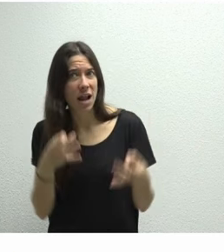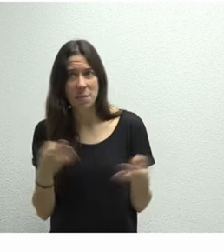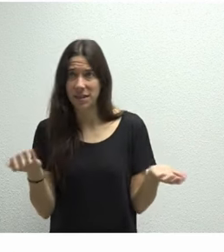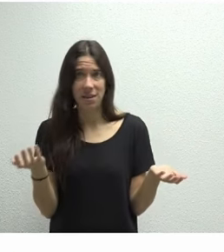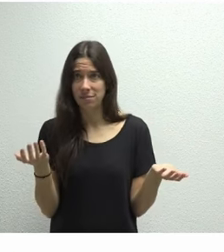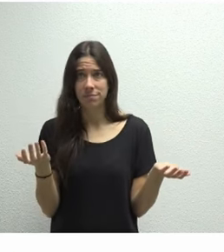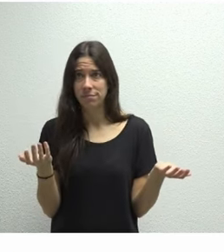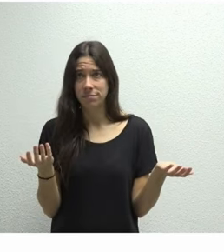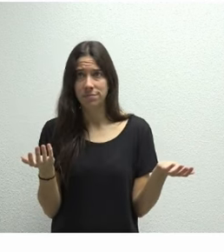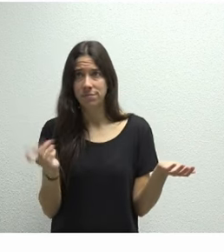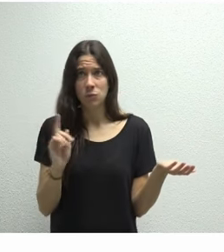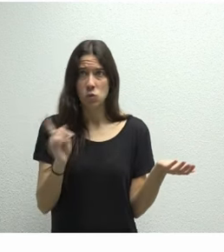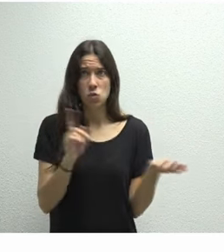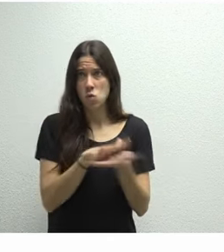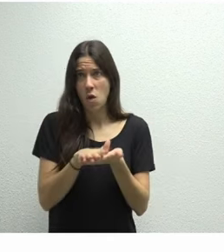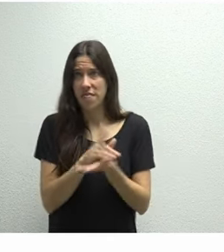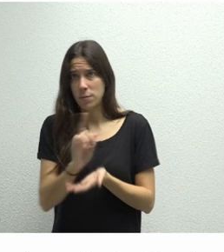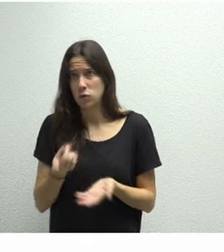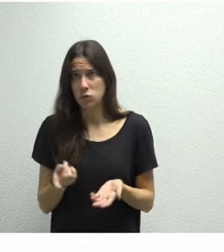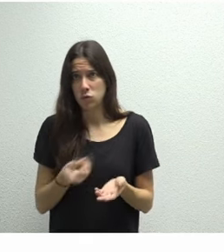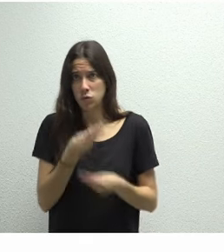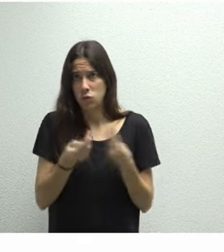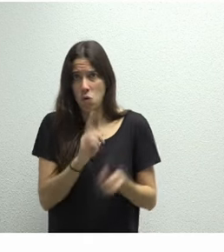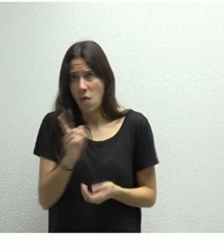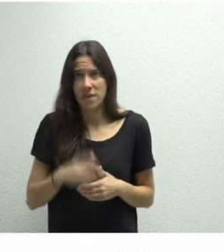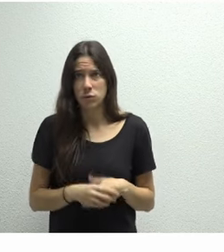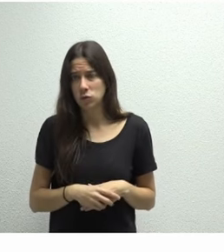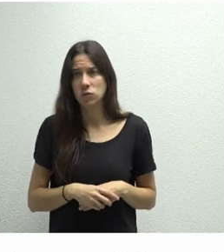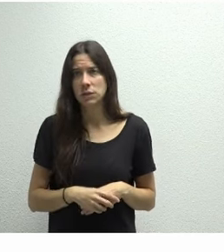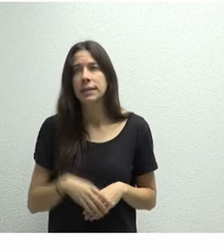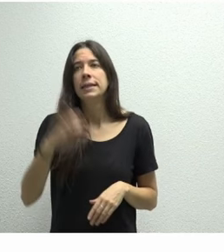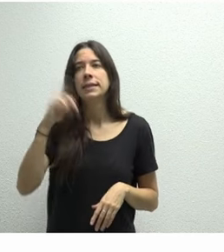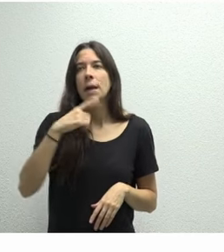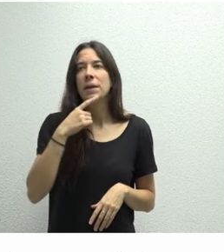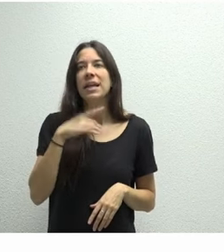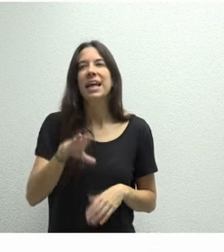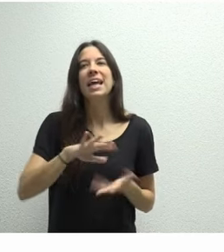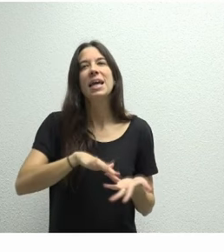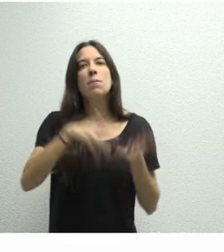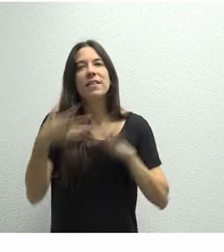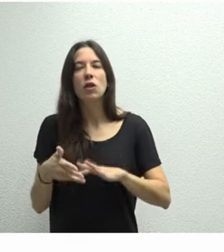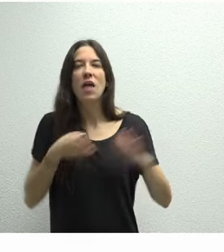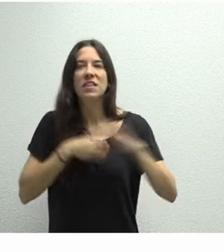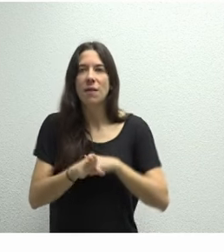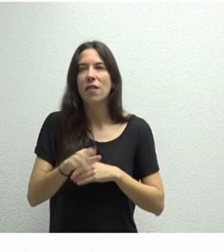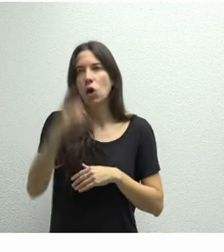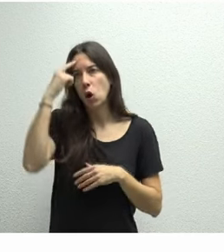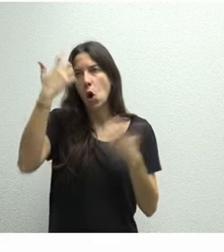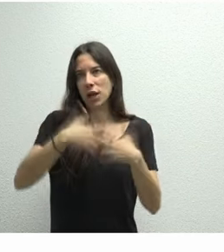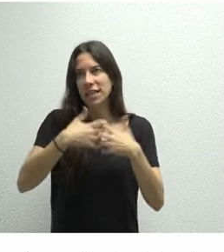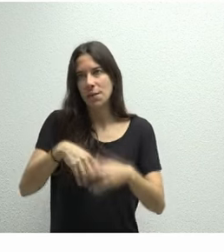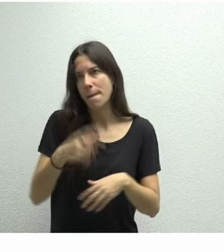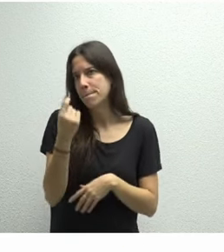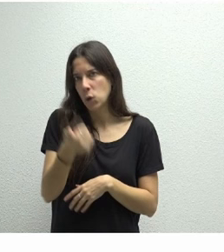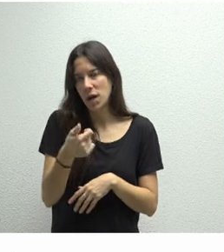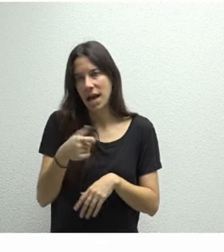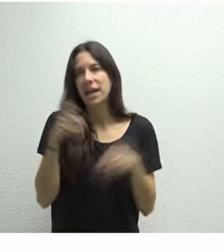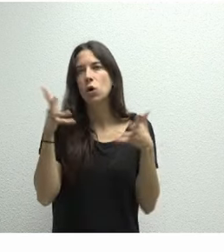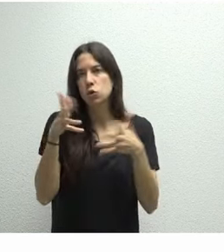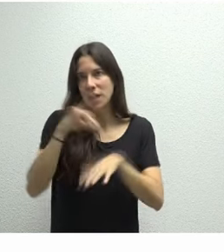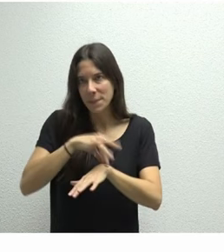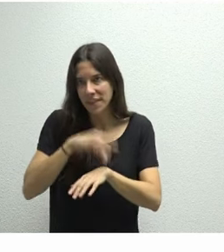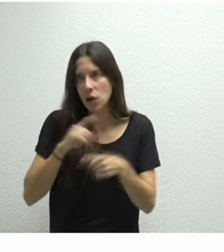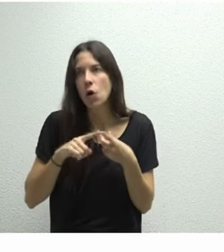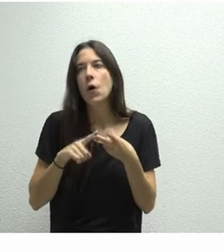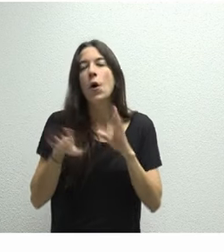palabras ya sabéis que siempre digo esto no baja implantación de idad cognitiva en las consultas médicas baja implementación de programas de